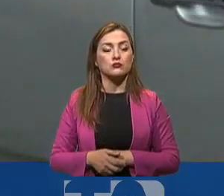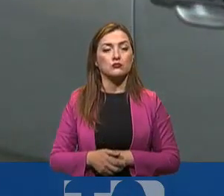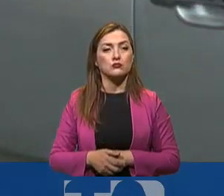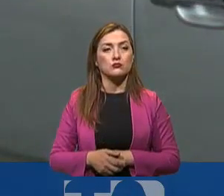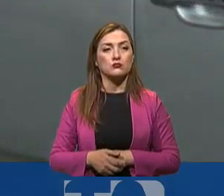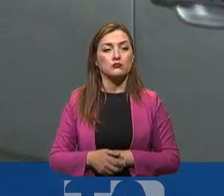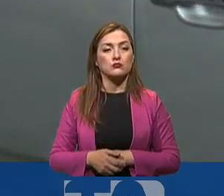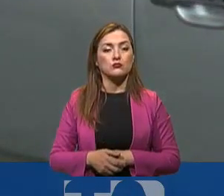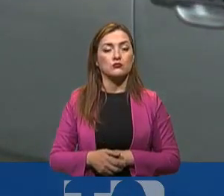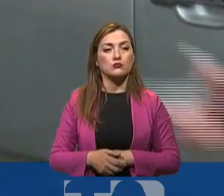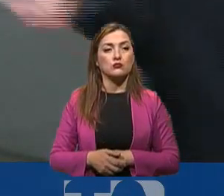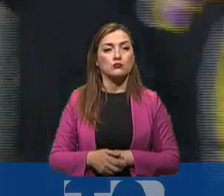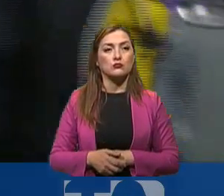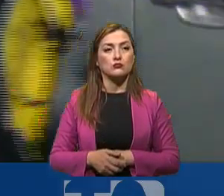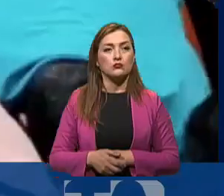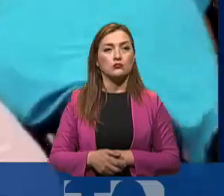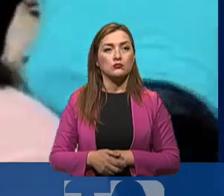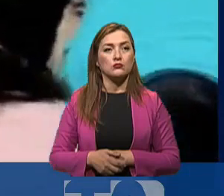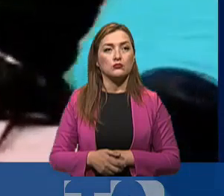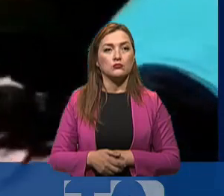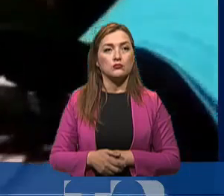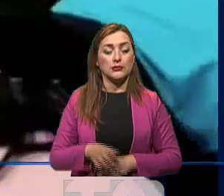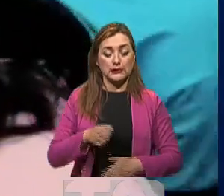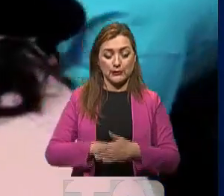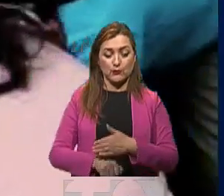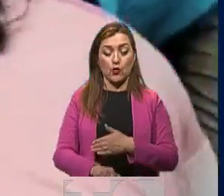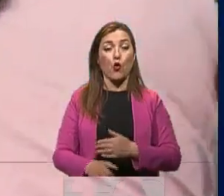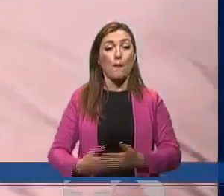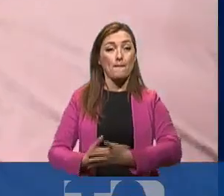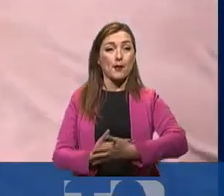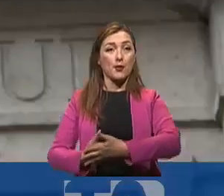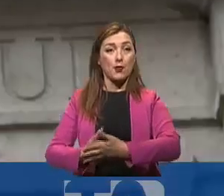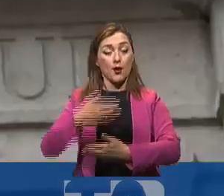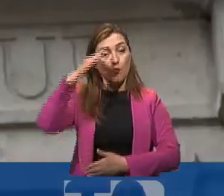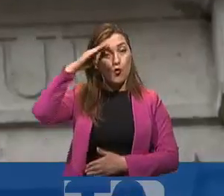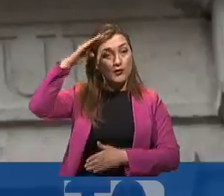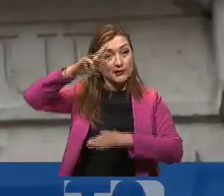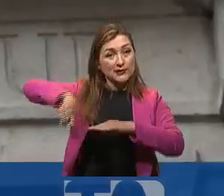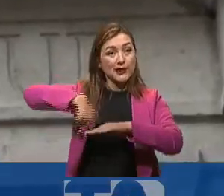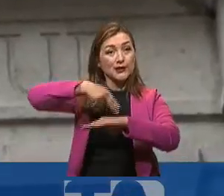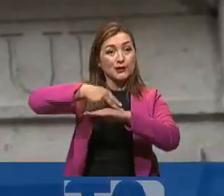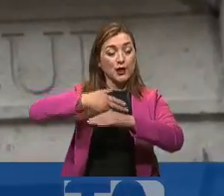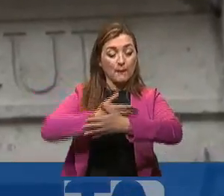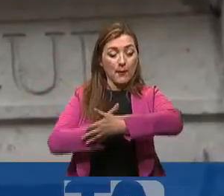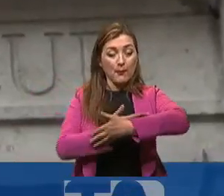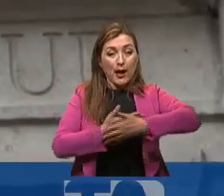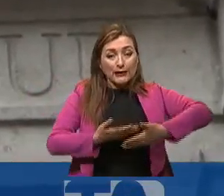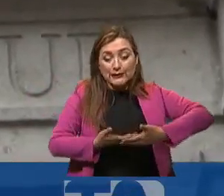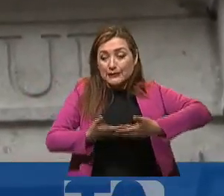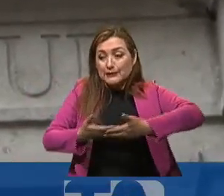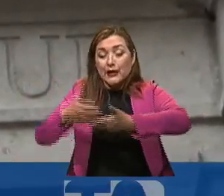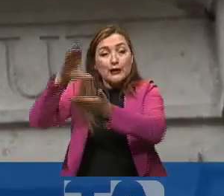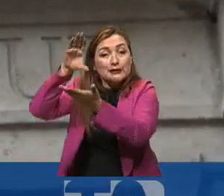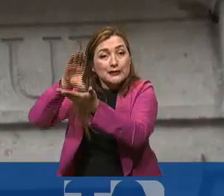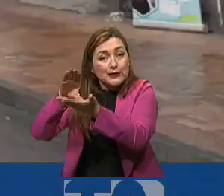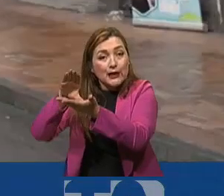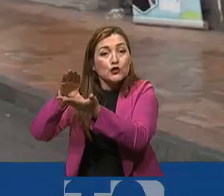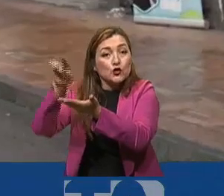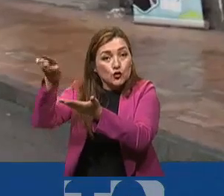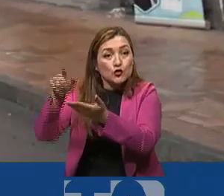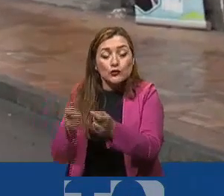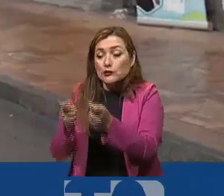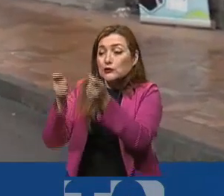neonato encima de su vientre. Inmediatamente la teniente de la Policía Nacional trasladó al bebé hasta el Centro de Salud Centro